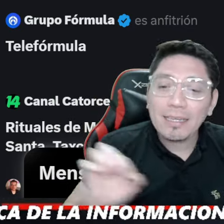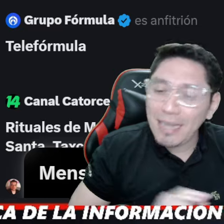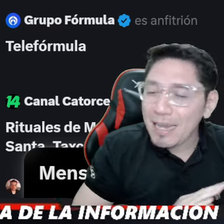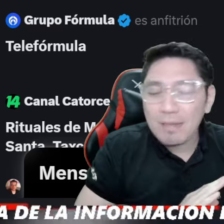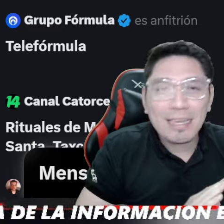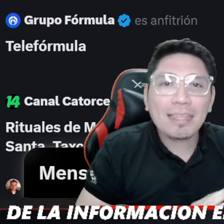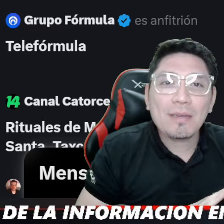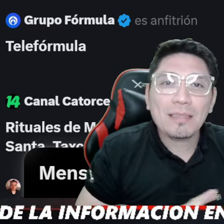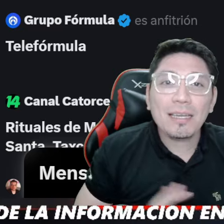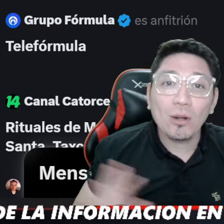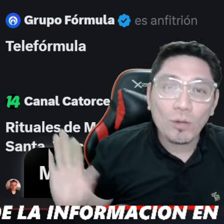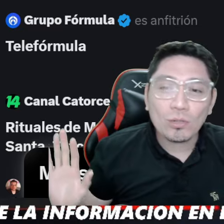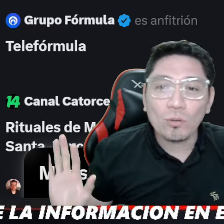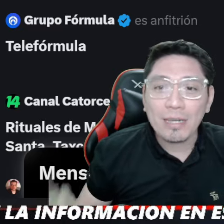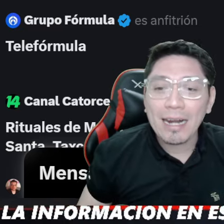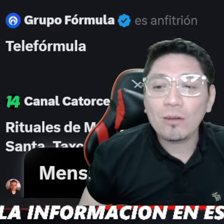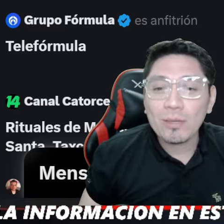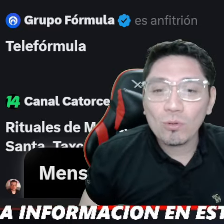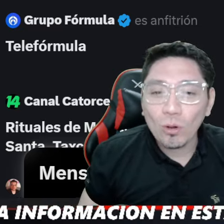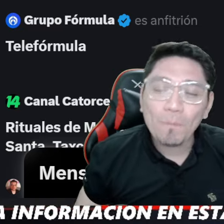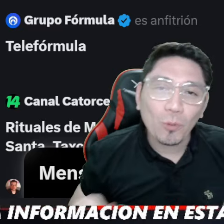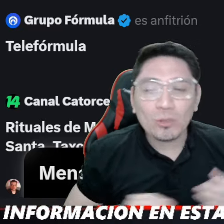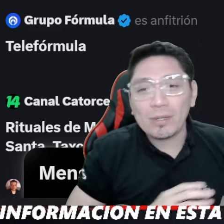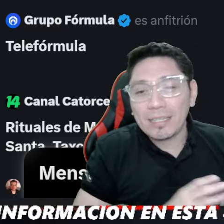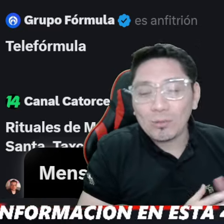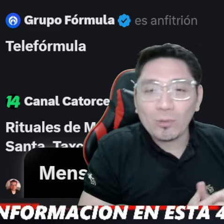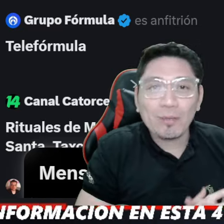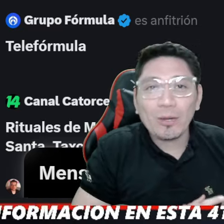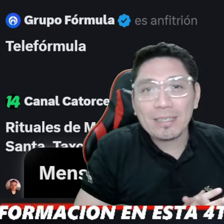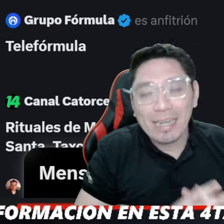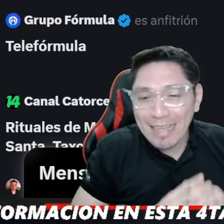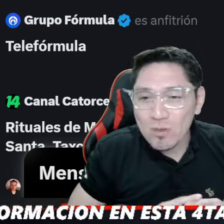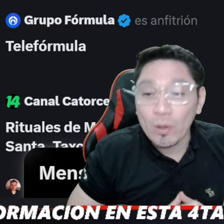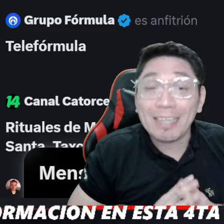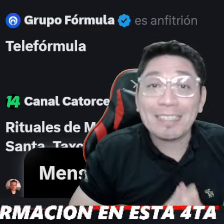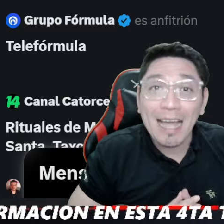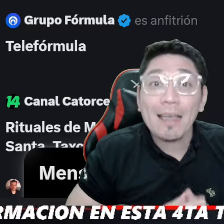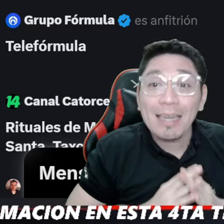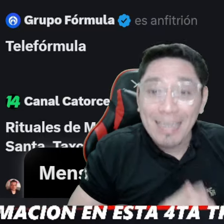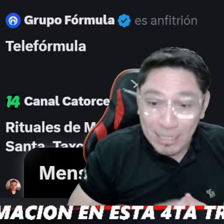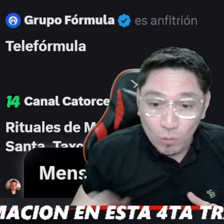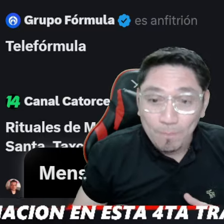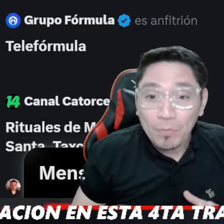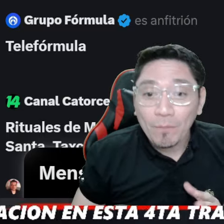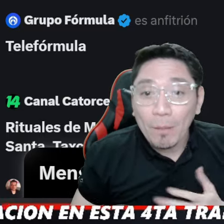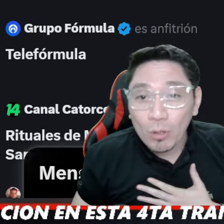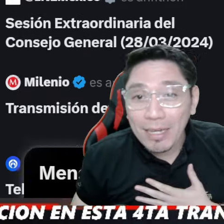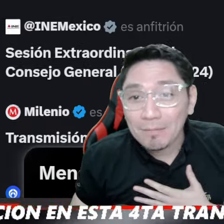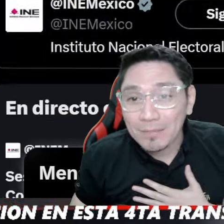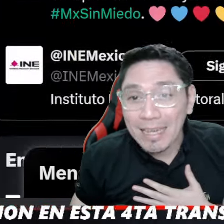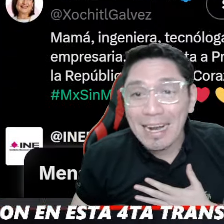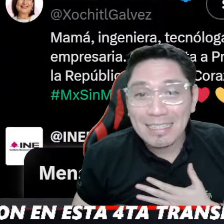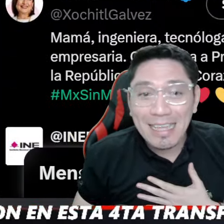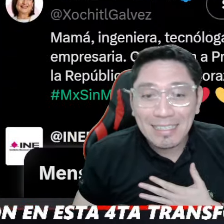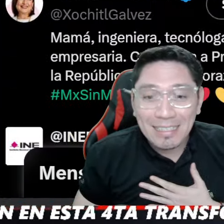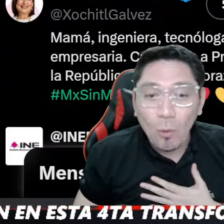gente ya inmediatamente lo hizo viral lo divulgó por eso en el título del video es el daño está hecho Porque